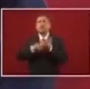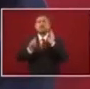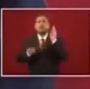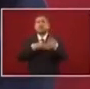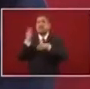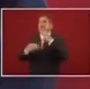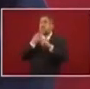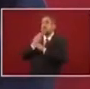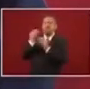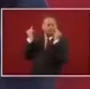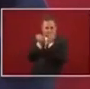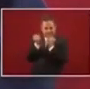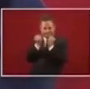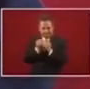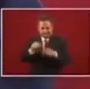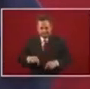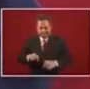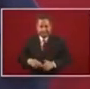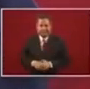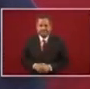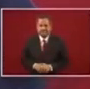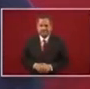mundo,